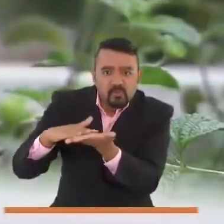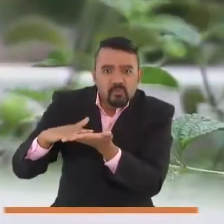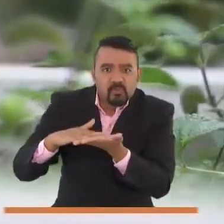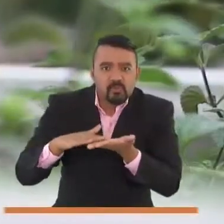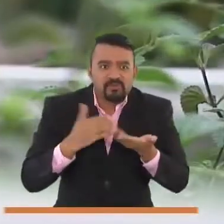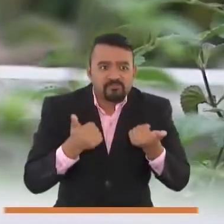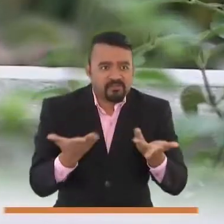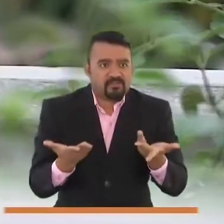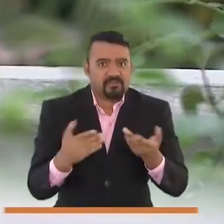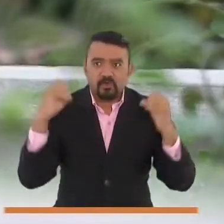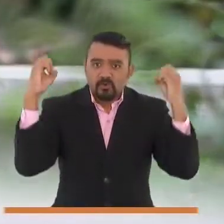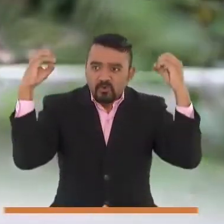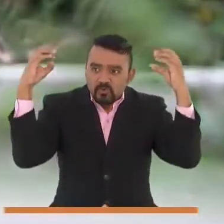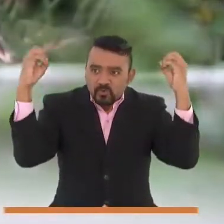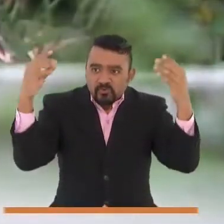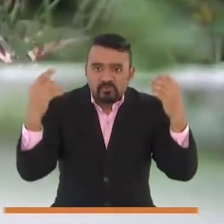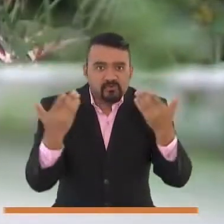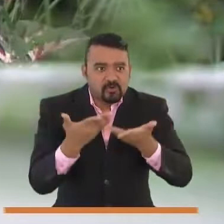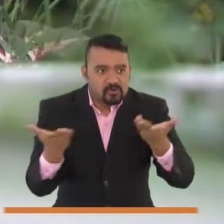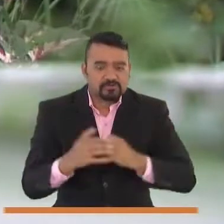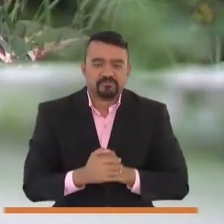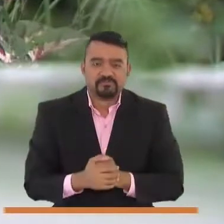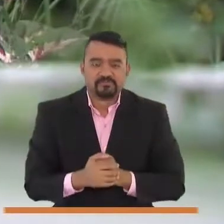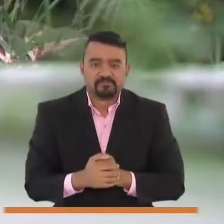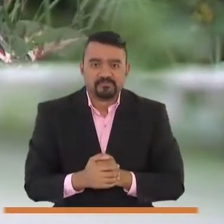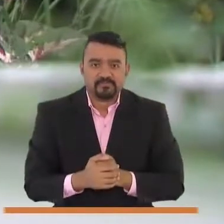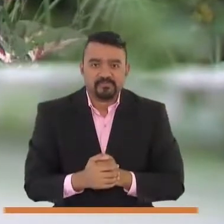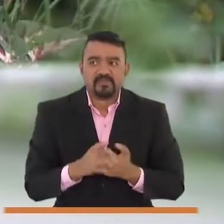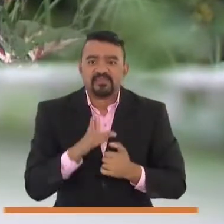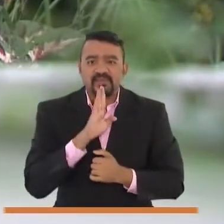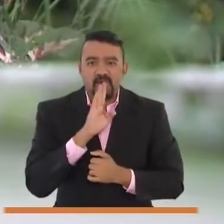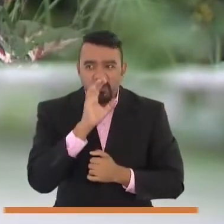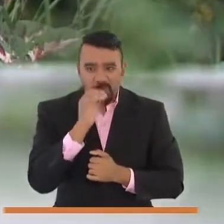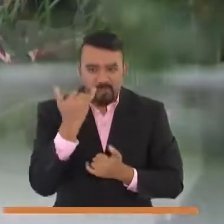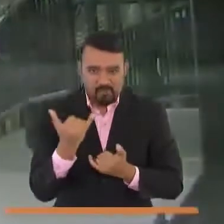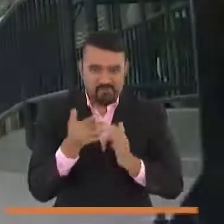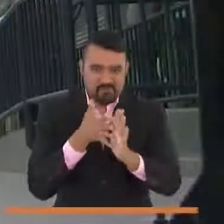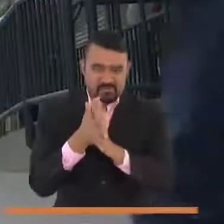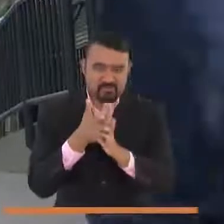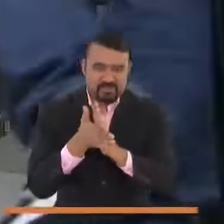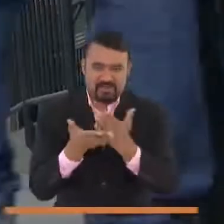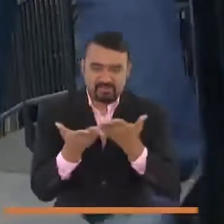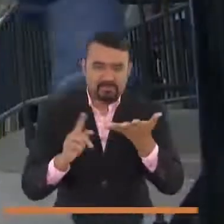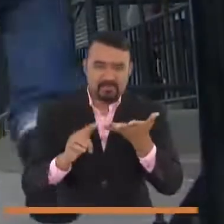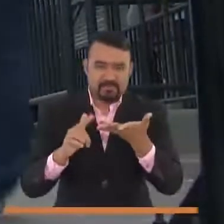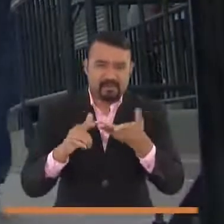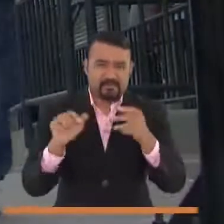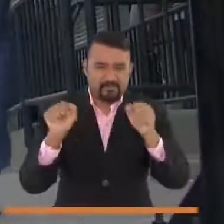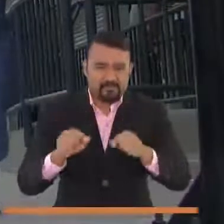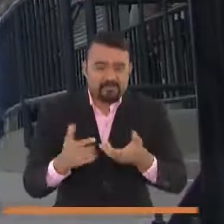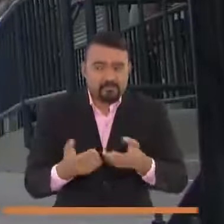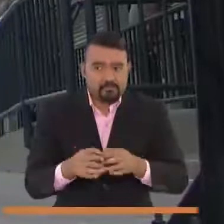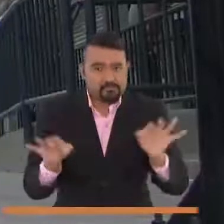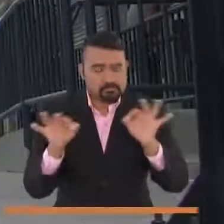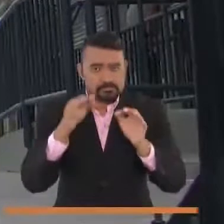mejor, ponerle iluminación. Y bueno, ya enseguida el secretario va a dar unas especificaciones técnicas que